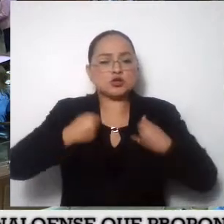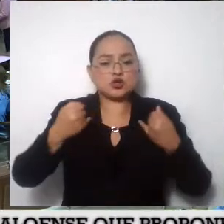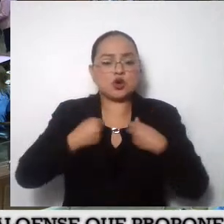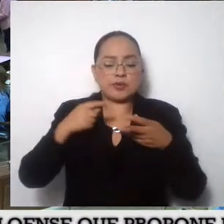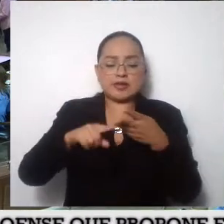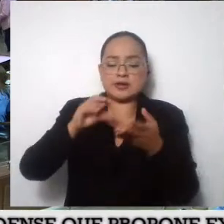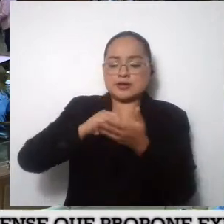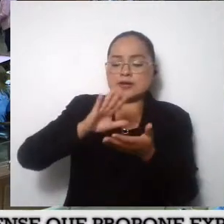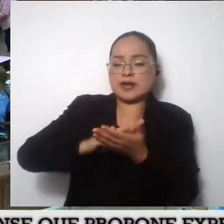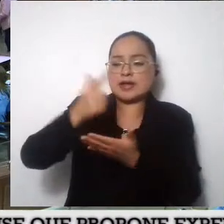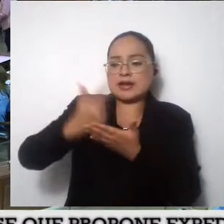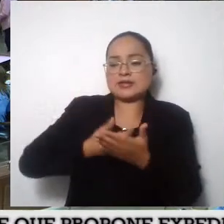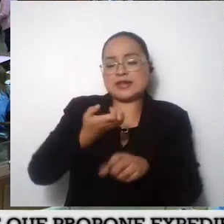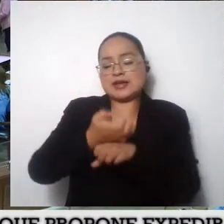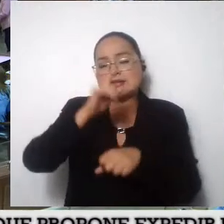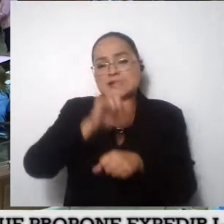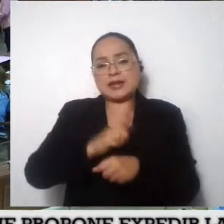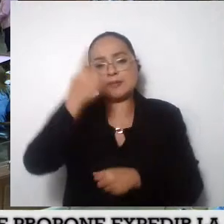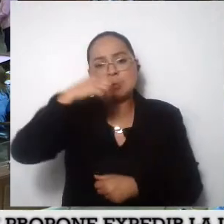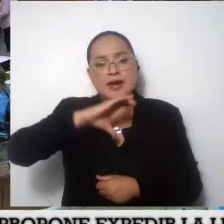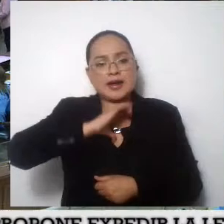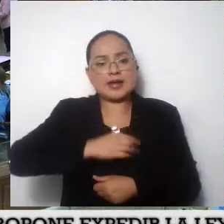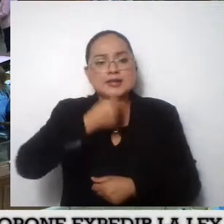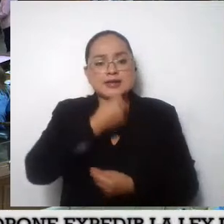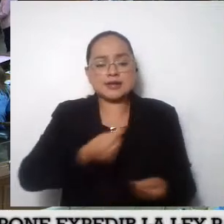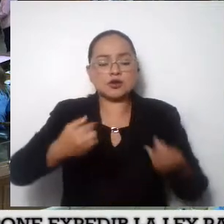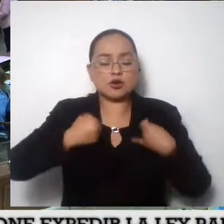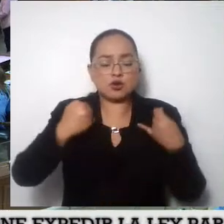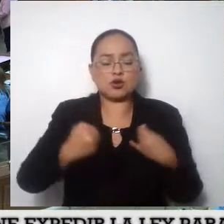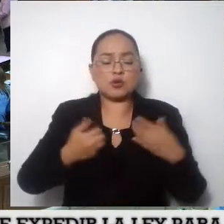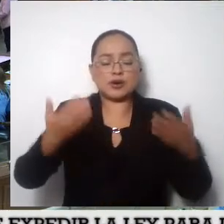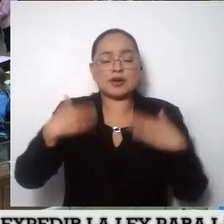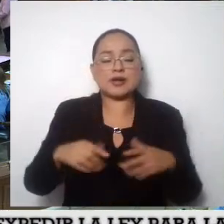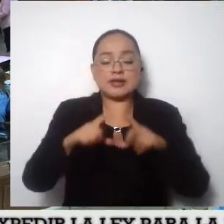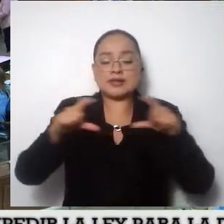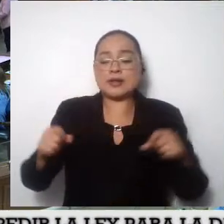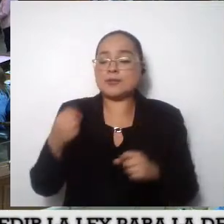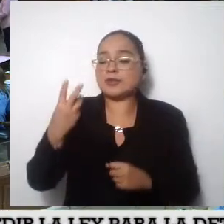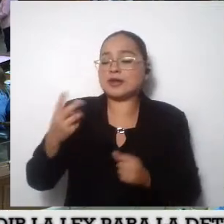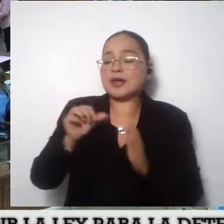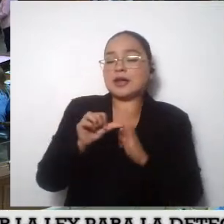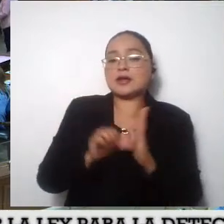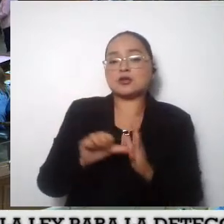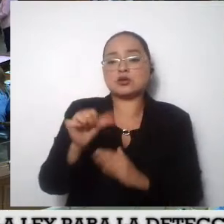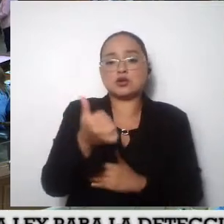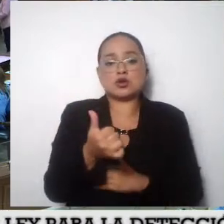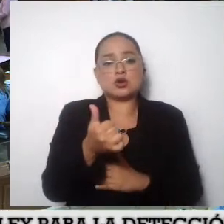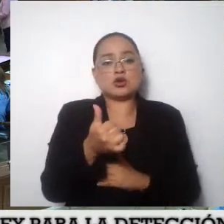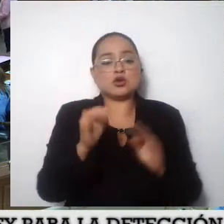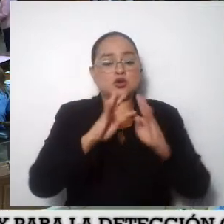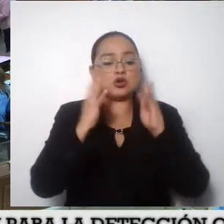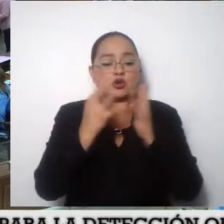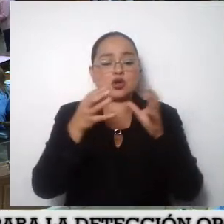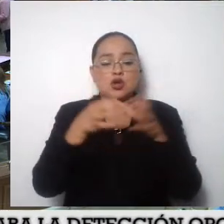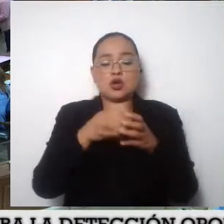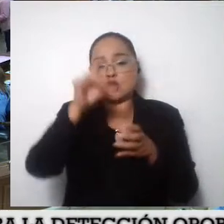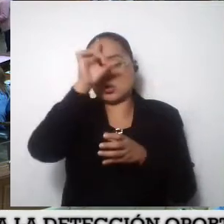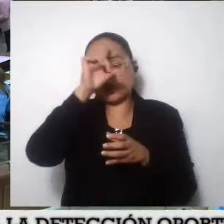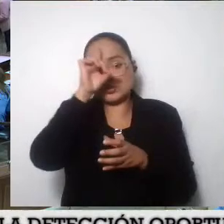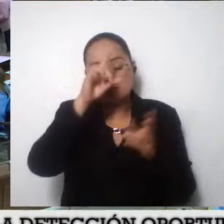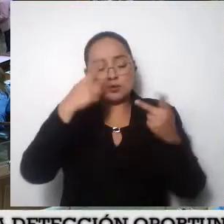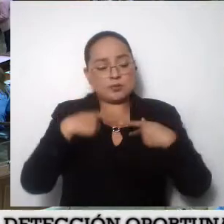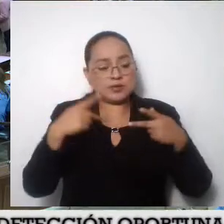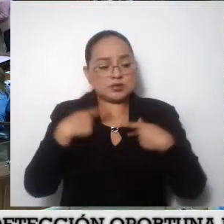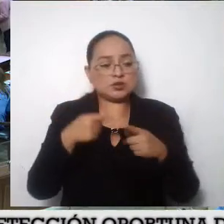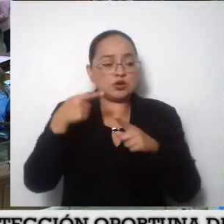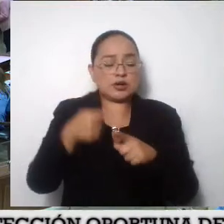de cáncer de la infancia y adolescencia. Capítulo tercero. Artículo 11. El Consejo es el órgano consultivo e instancia